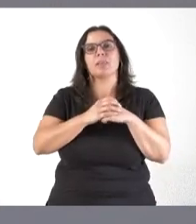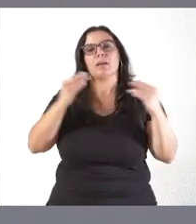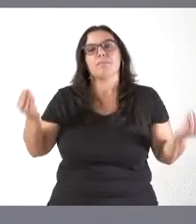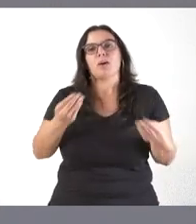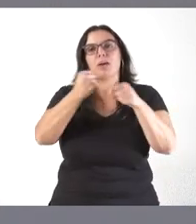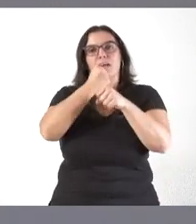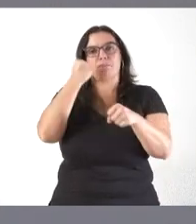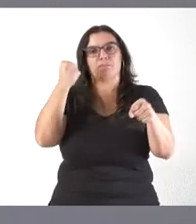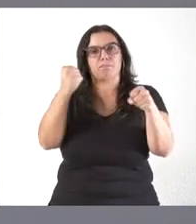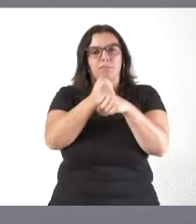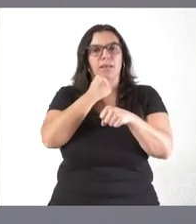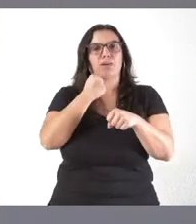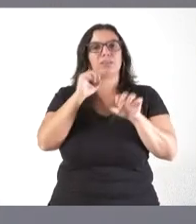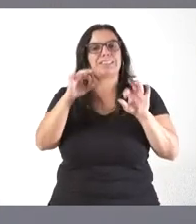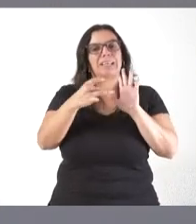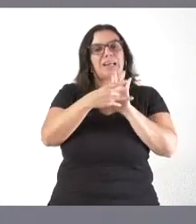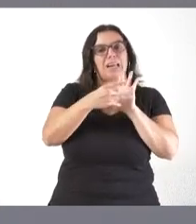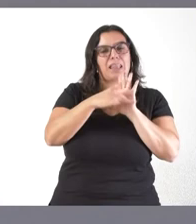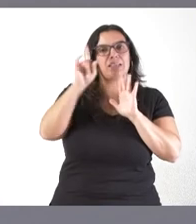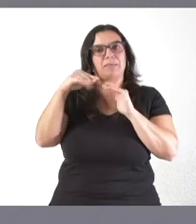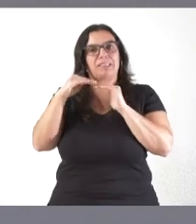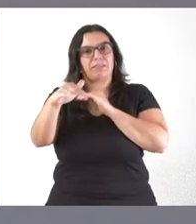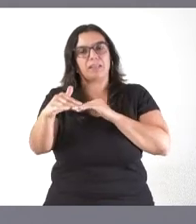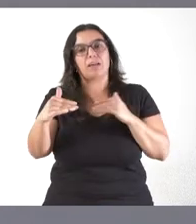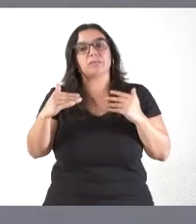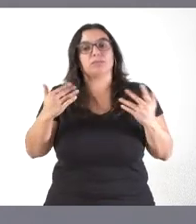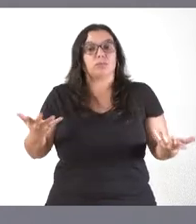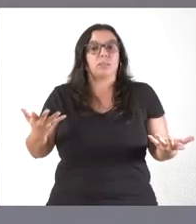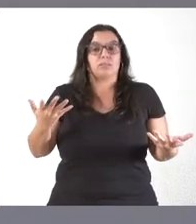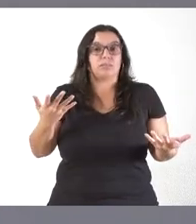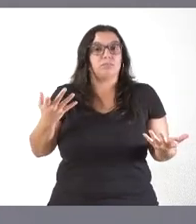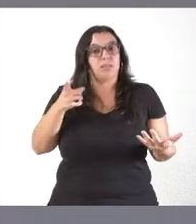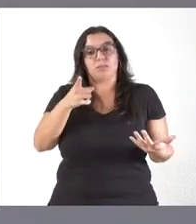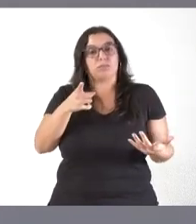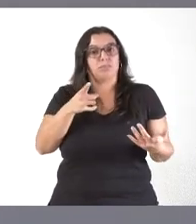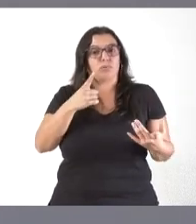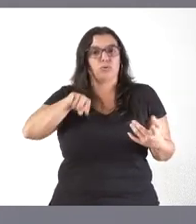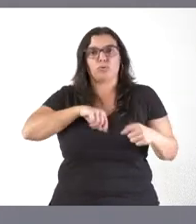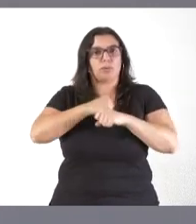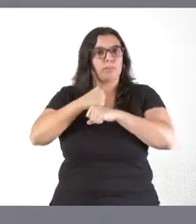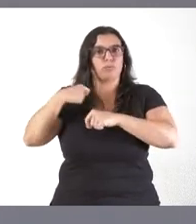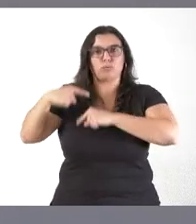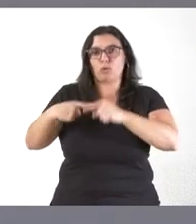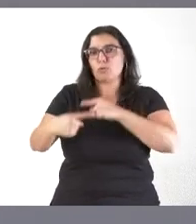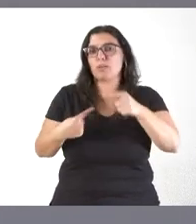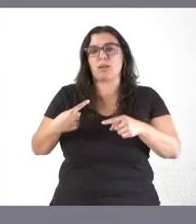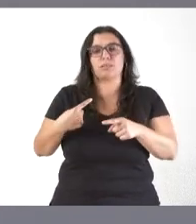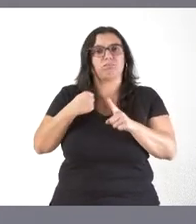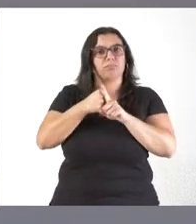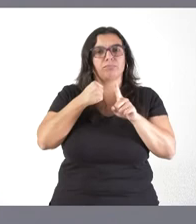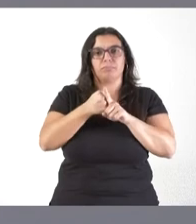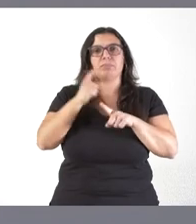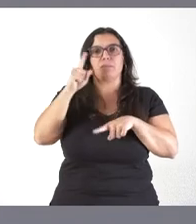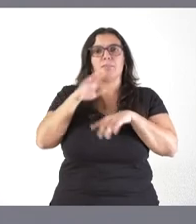en términos de calidad y en términos de estabilidad y por tanto de ese punto de vista es algo en lo que trabajamos todos los días Seguiremos insistiendo también estos